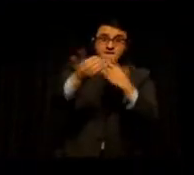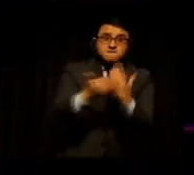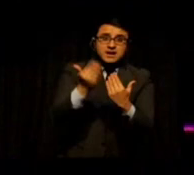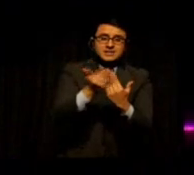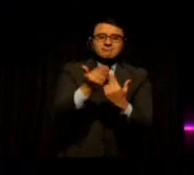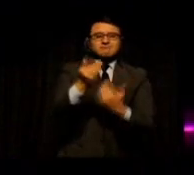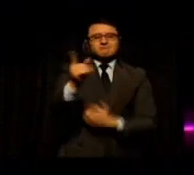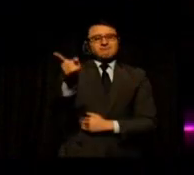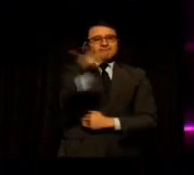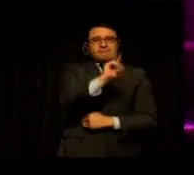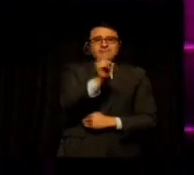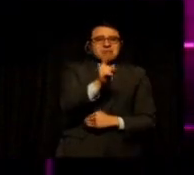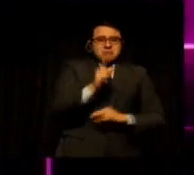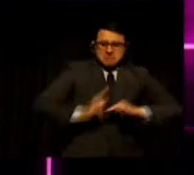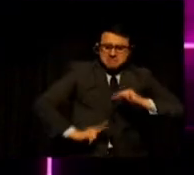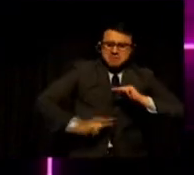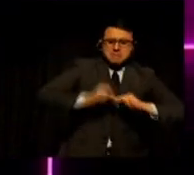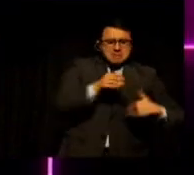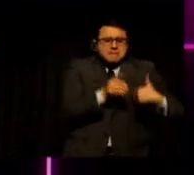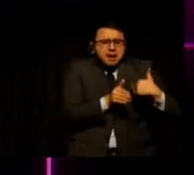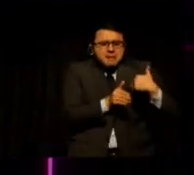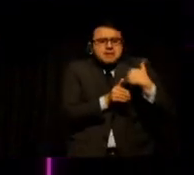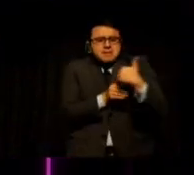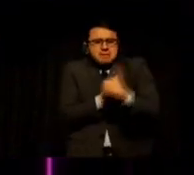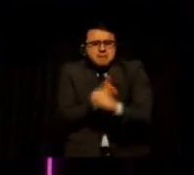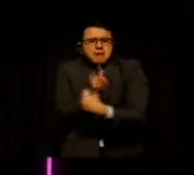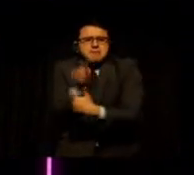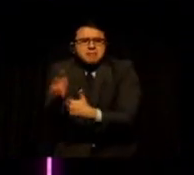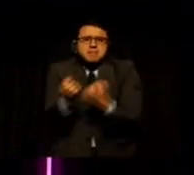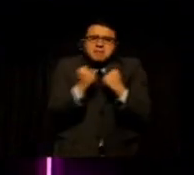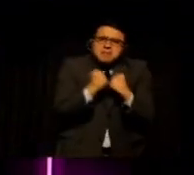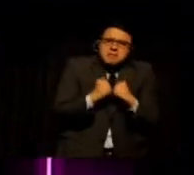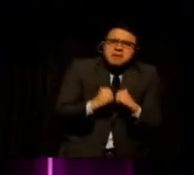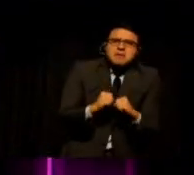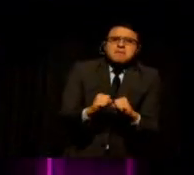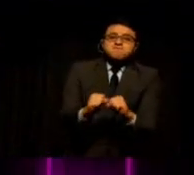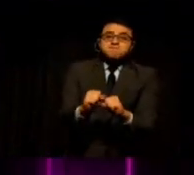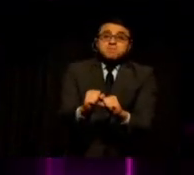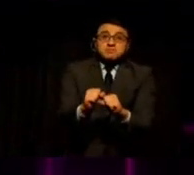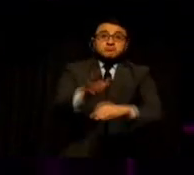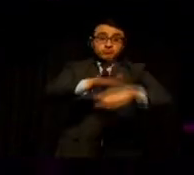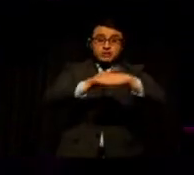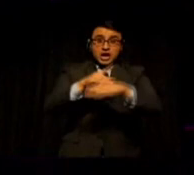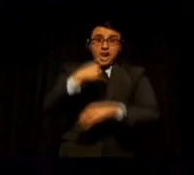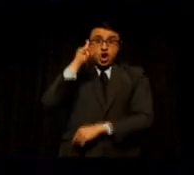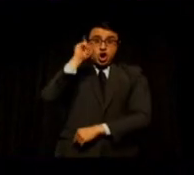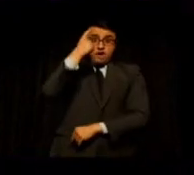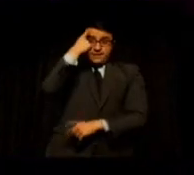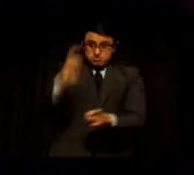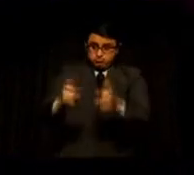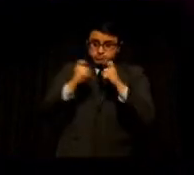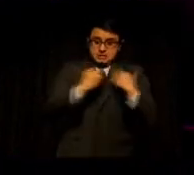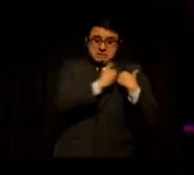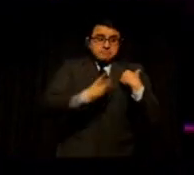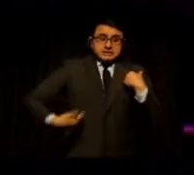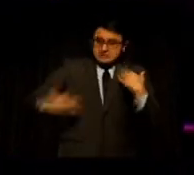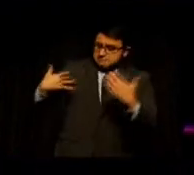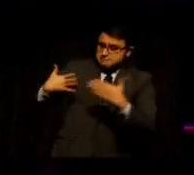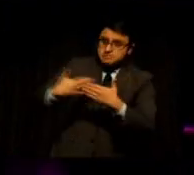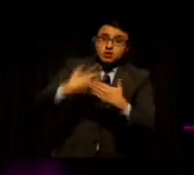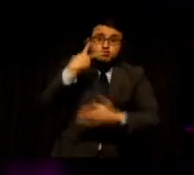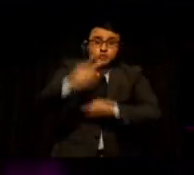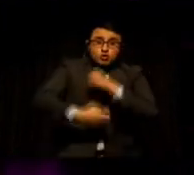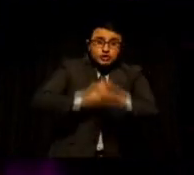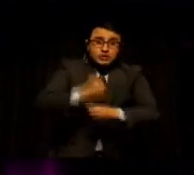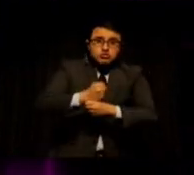peldaño a peldaño se construye con esfuerzo y podemos decir que en estos dos años de gobierno hemos dado unos